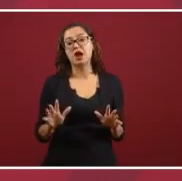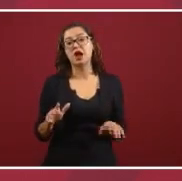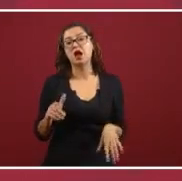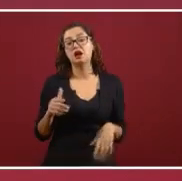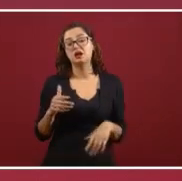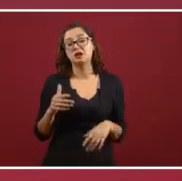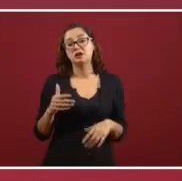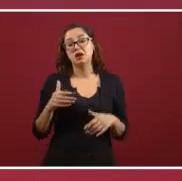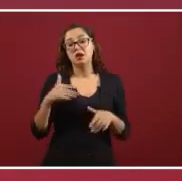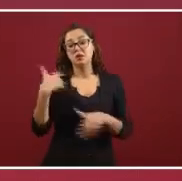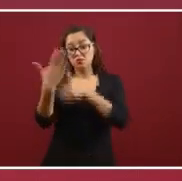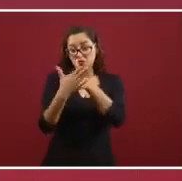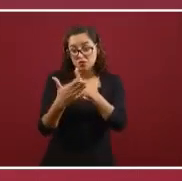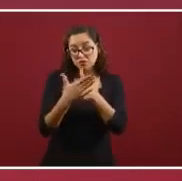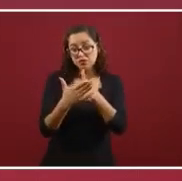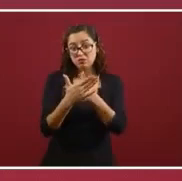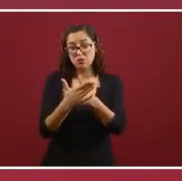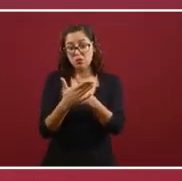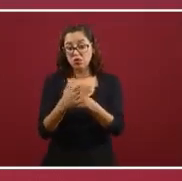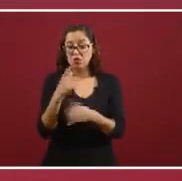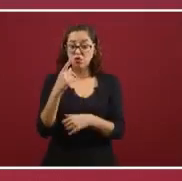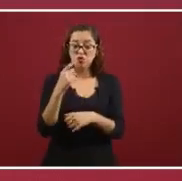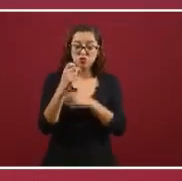ahora en la elección del 21